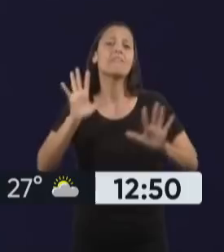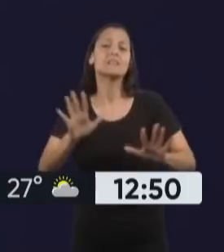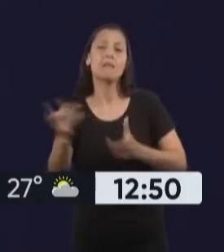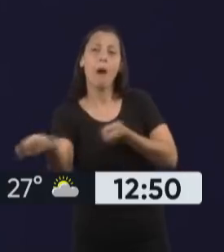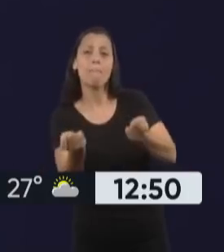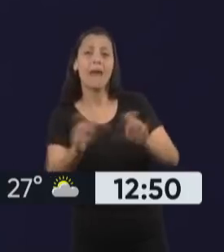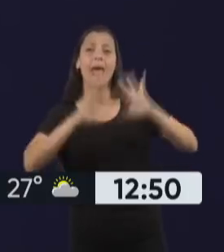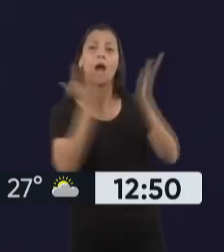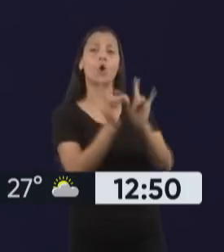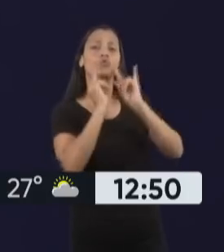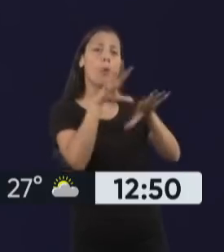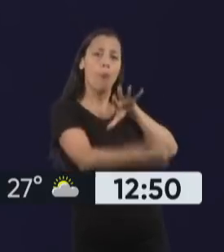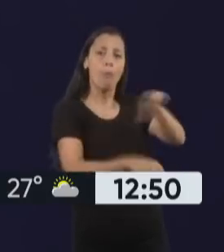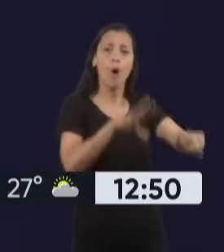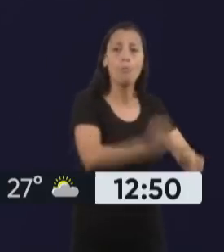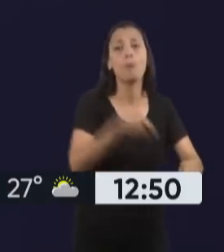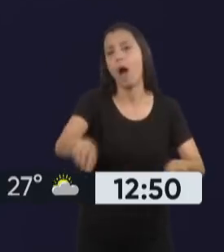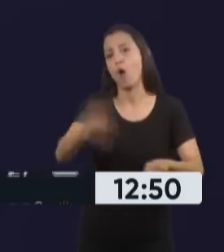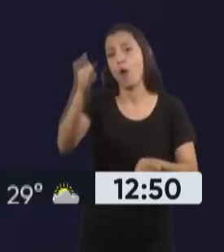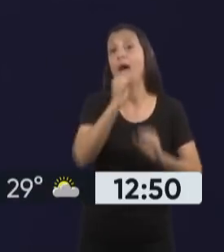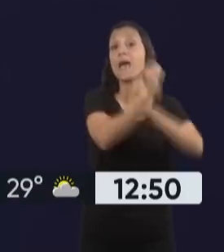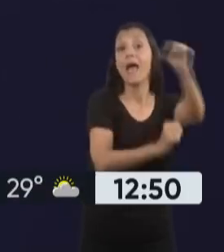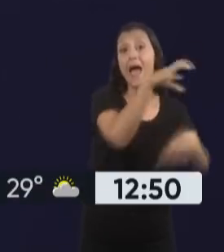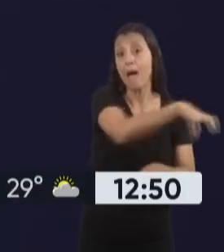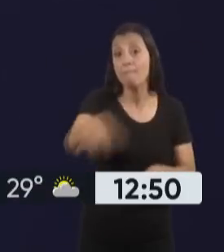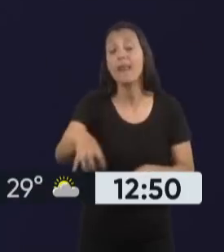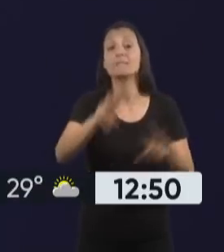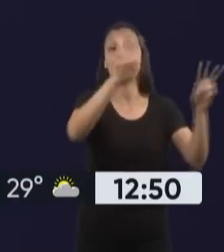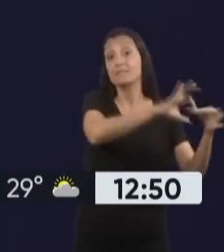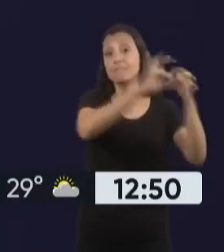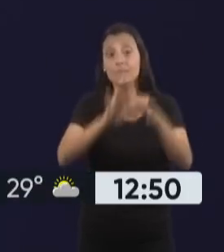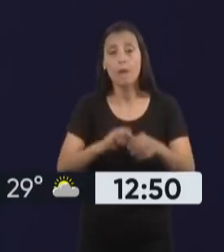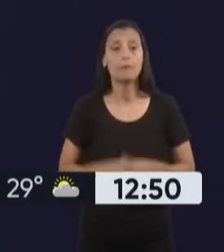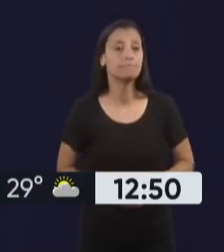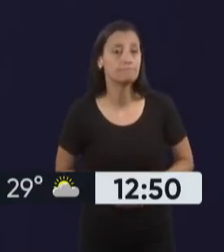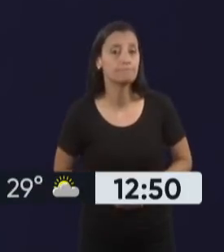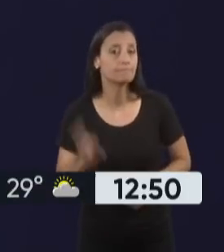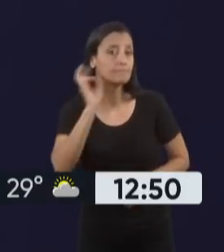limita solo a empresas contratistas viales. Bueno.